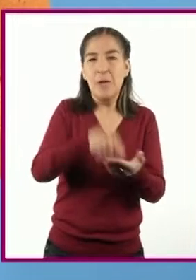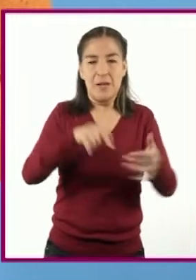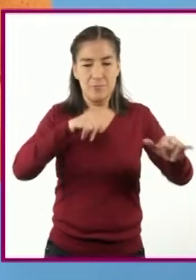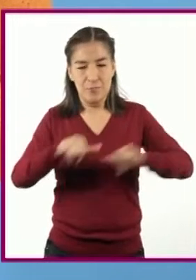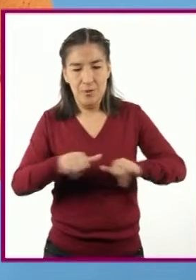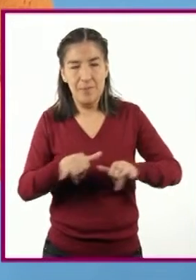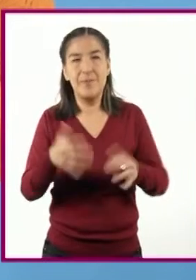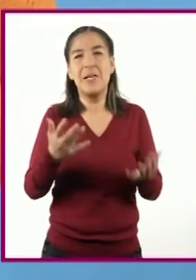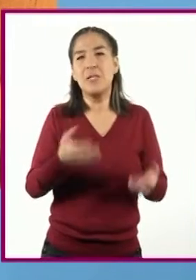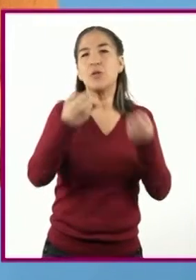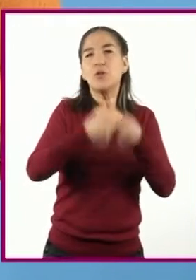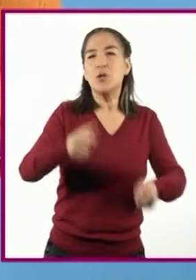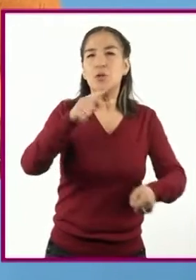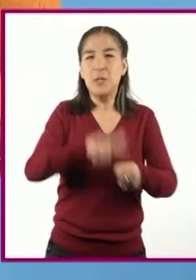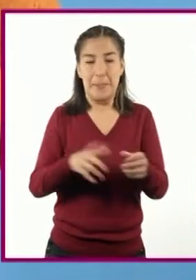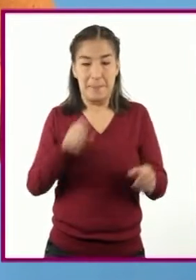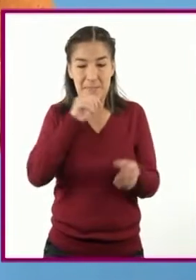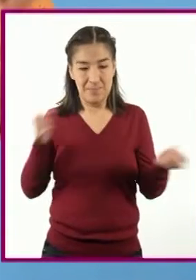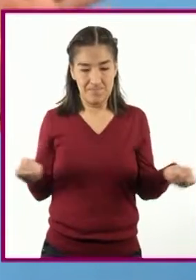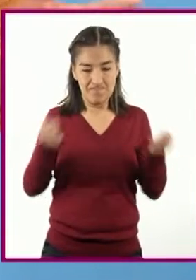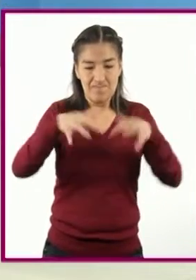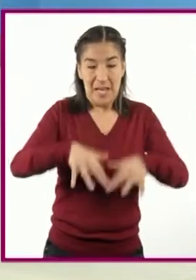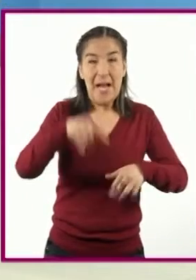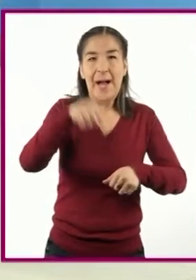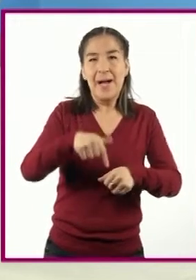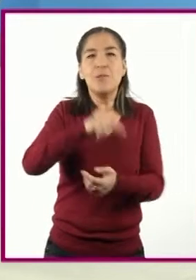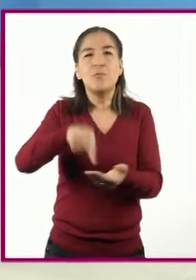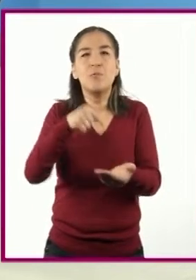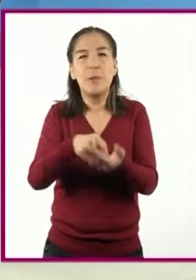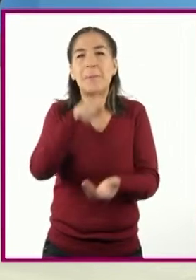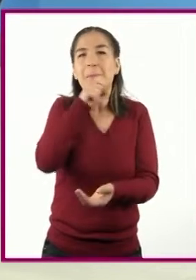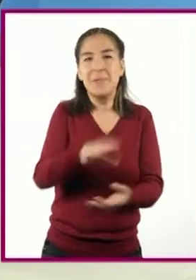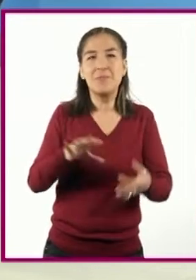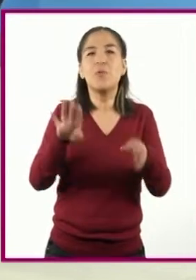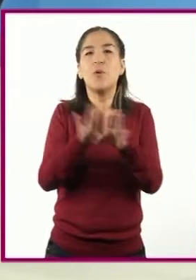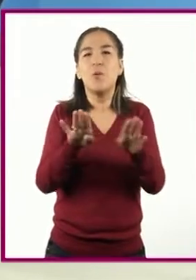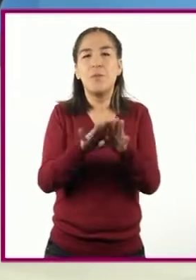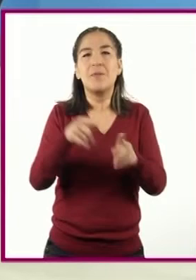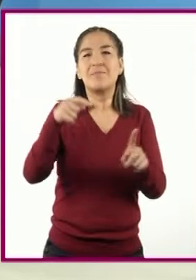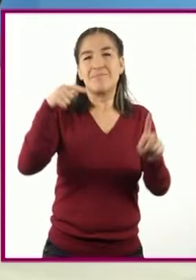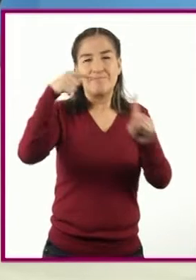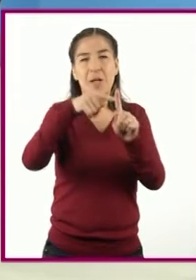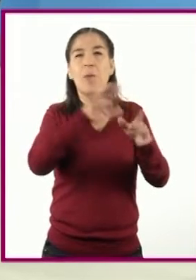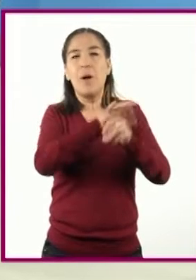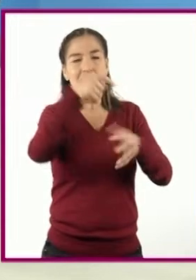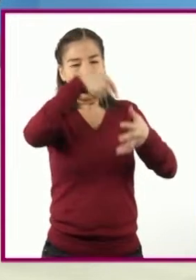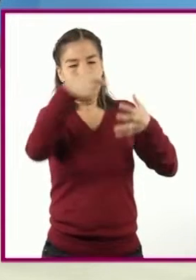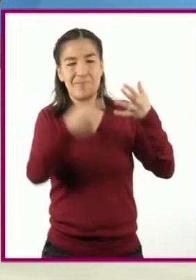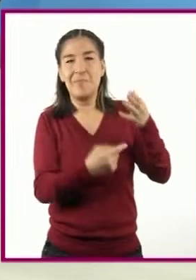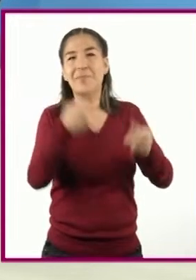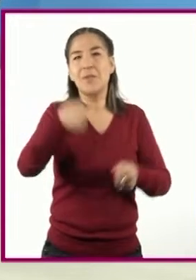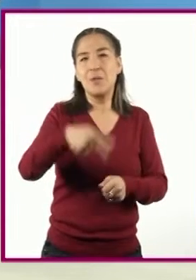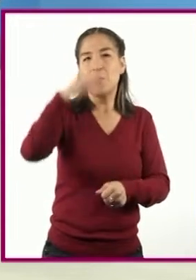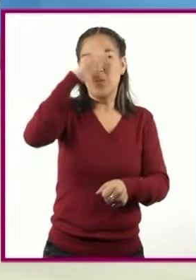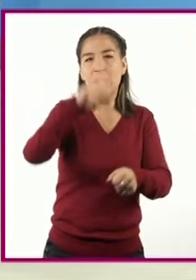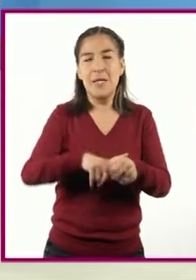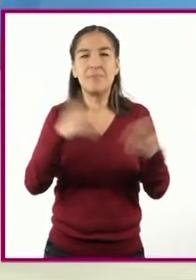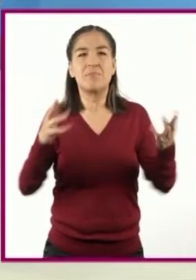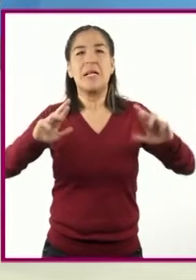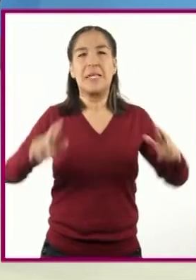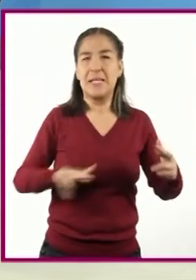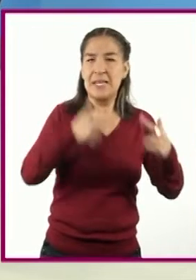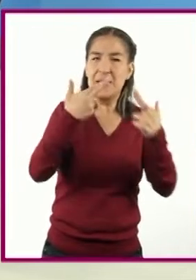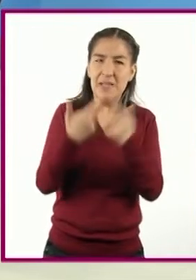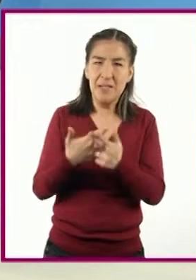geográfico o social. Abarca todas las diferencias que se enmarcan en la cultura, ya sea